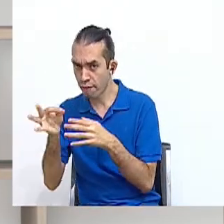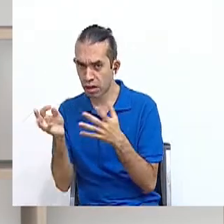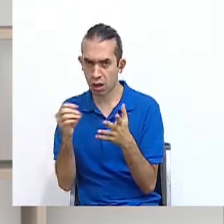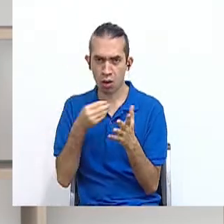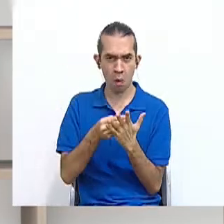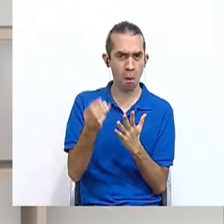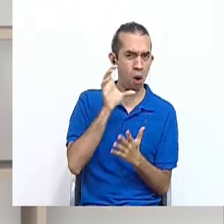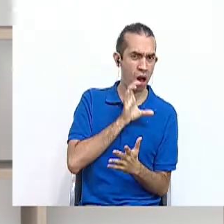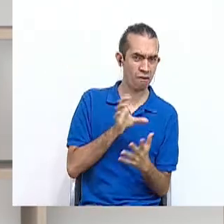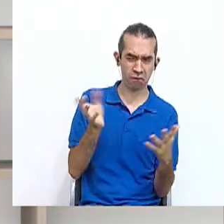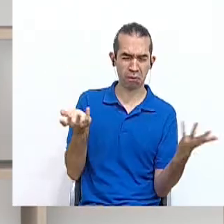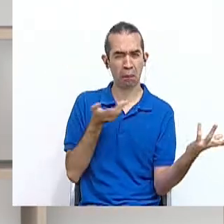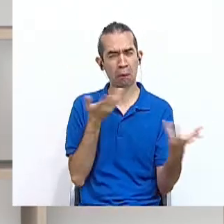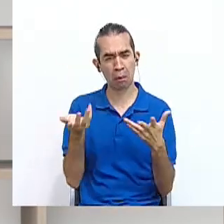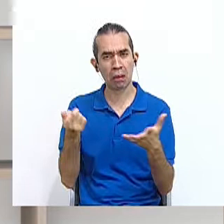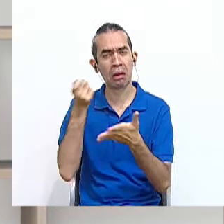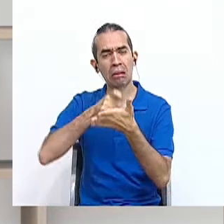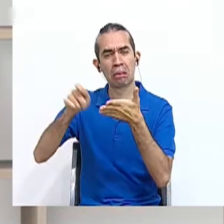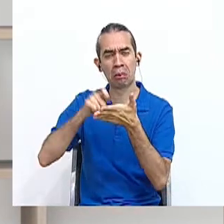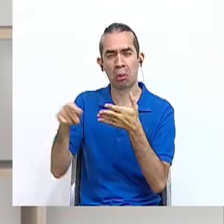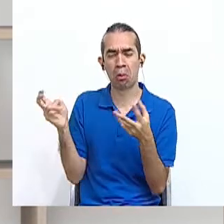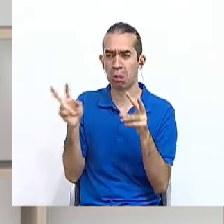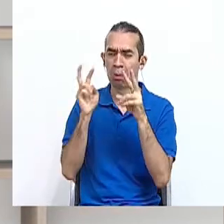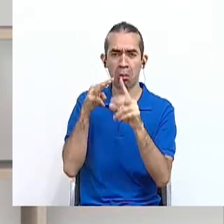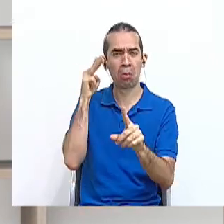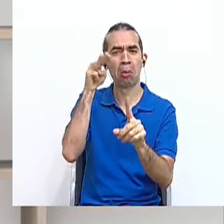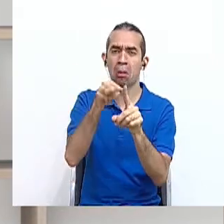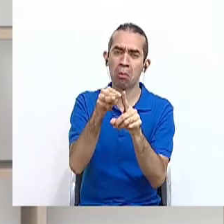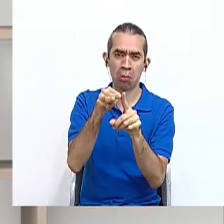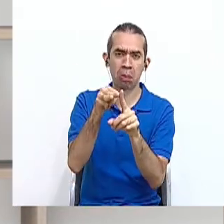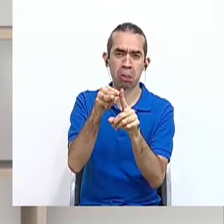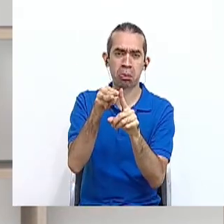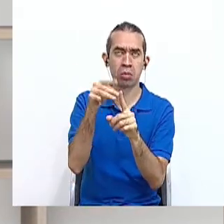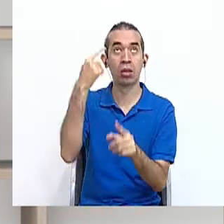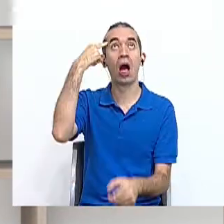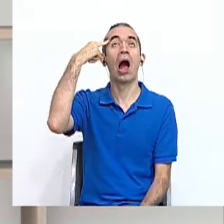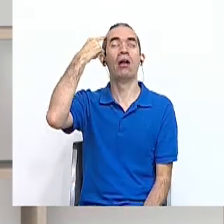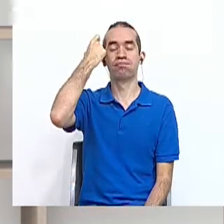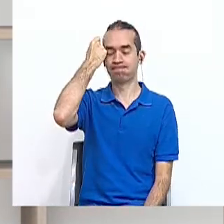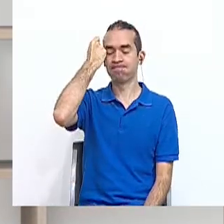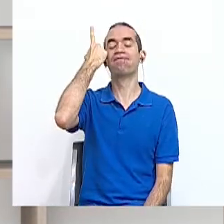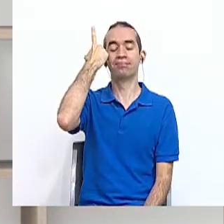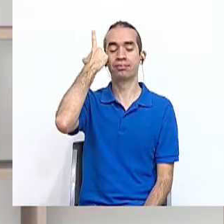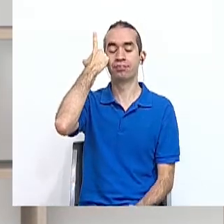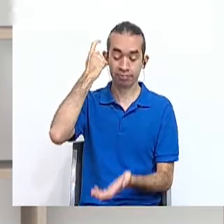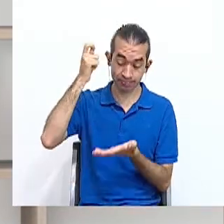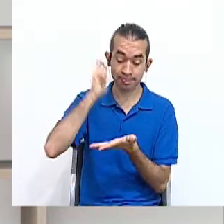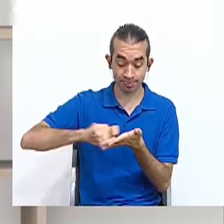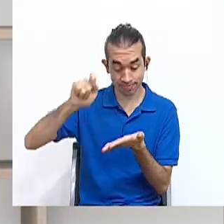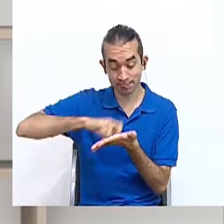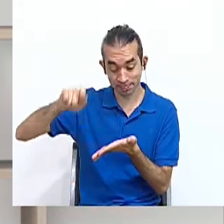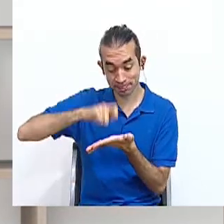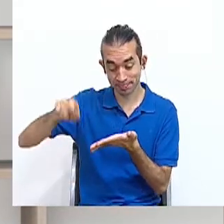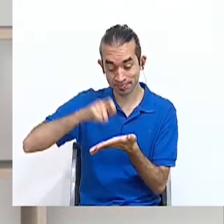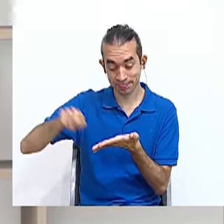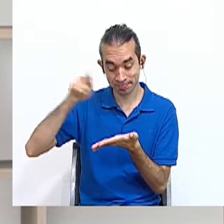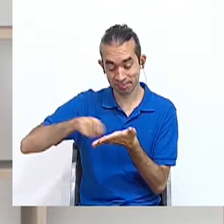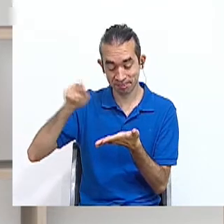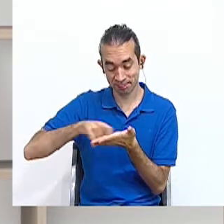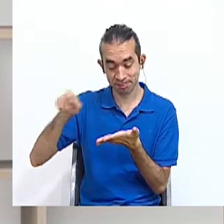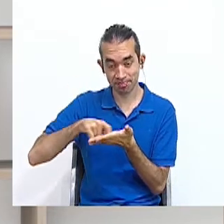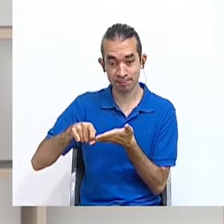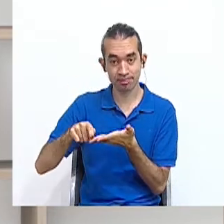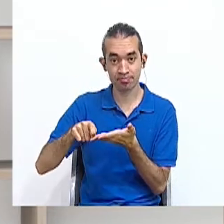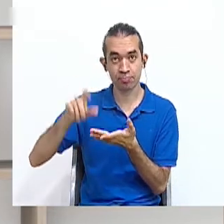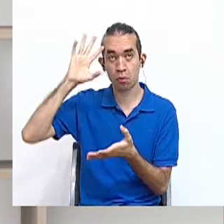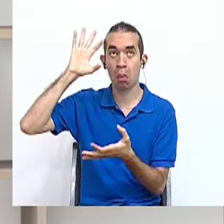escribimos. Tal vez el mensaje que estoy intentando transmitir lo tengo en mi cabeza, pero cuando lo transcribo, cuando hago la textualización,